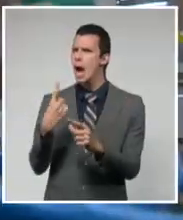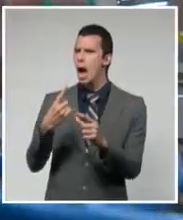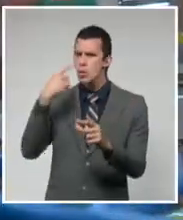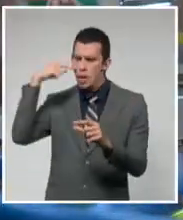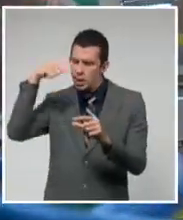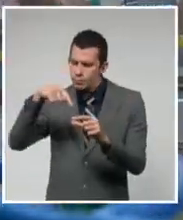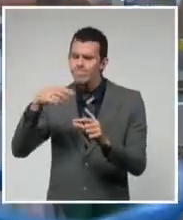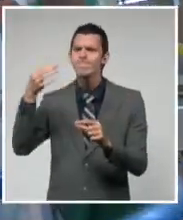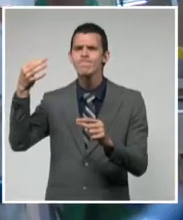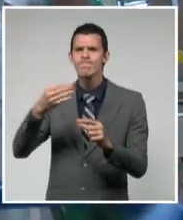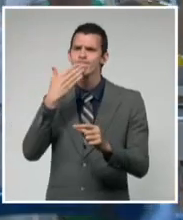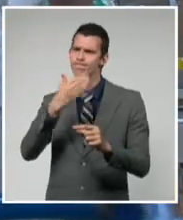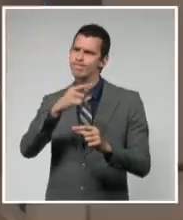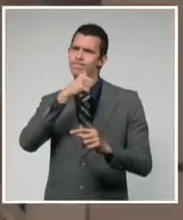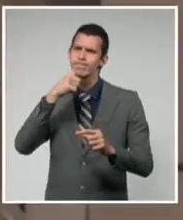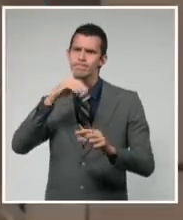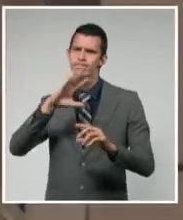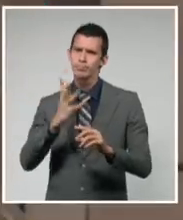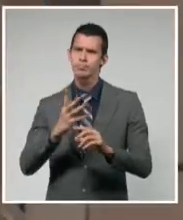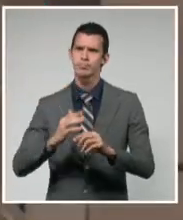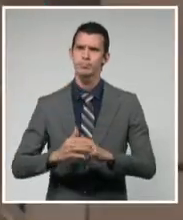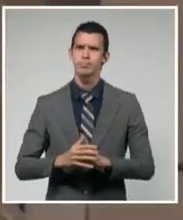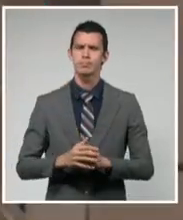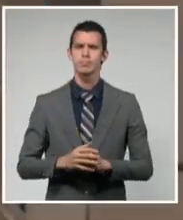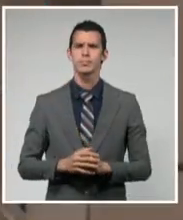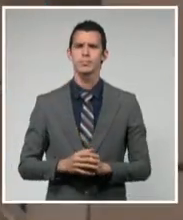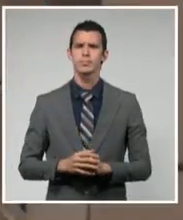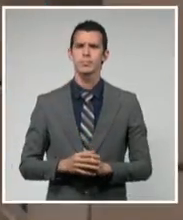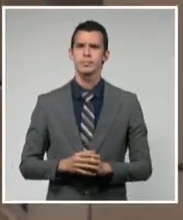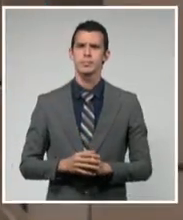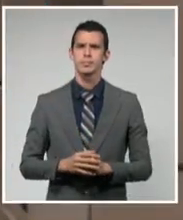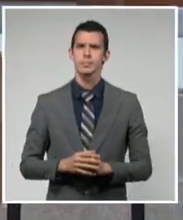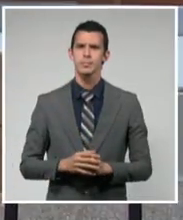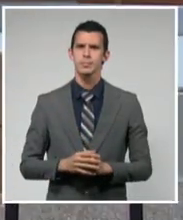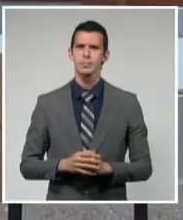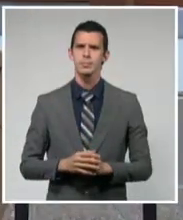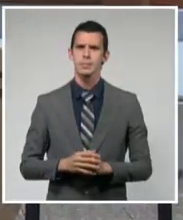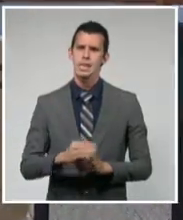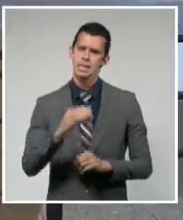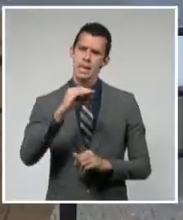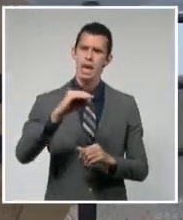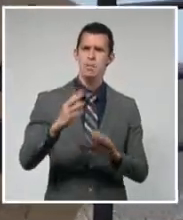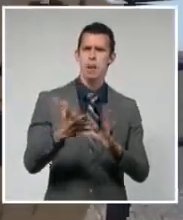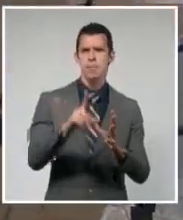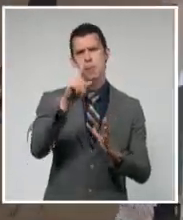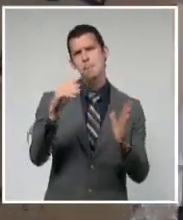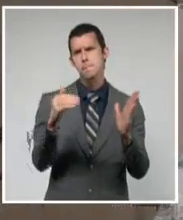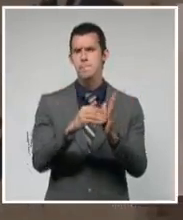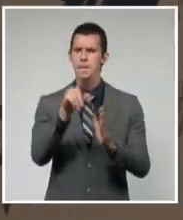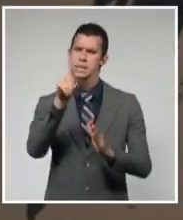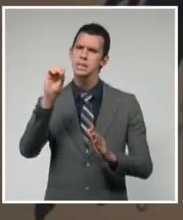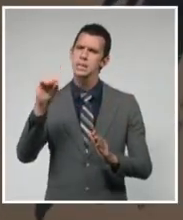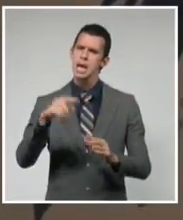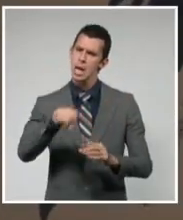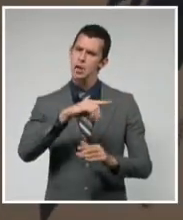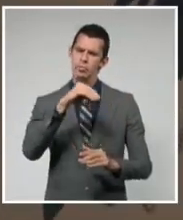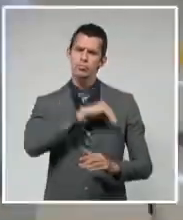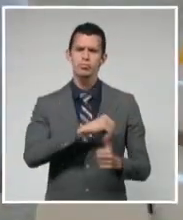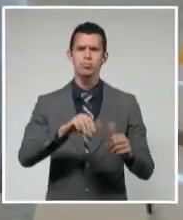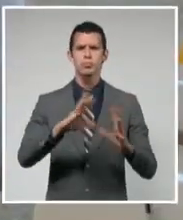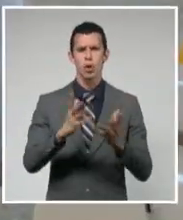fundadores permanecen en sus mismos puestos de trabajo y el salario medio se estima en unos 1100 pesos desde el mes de septiembre se